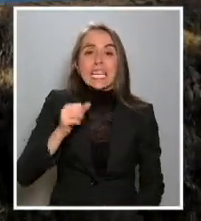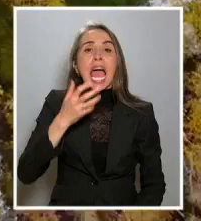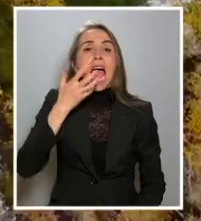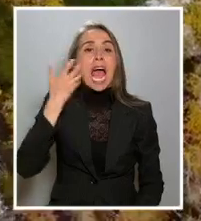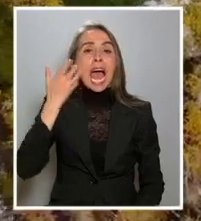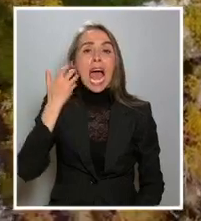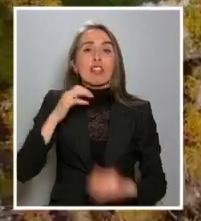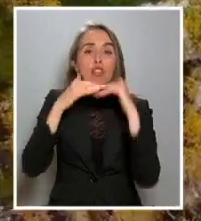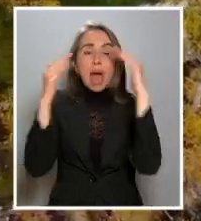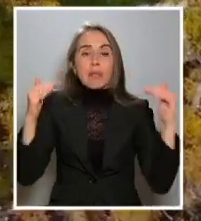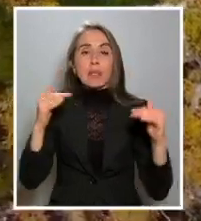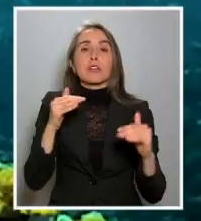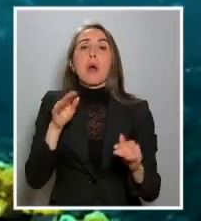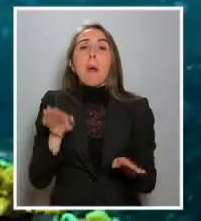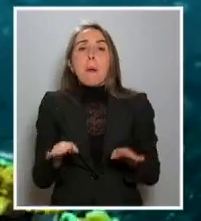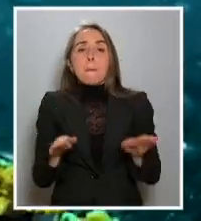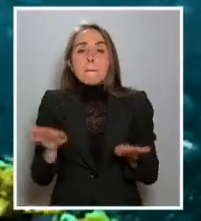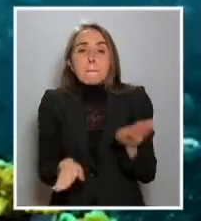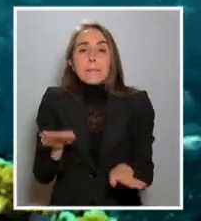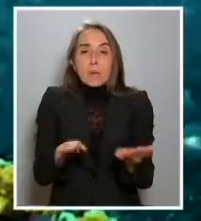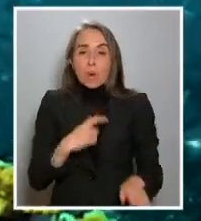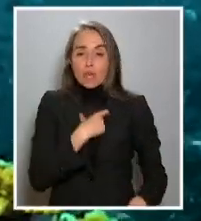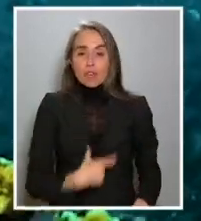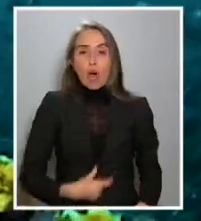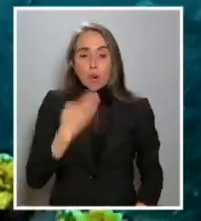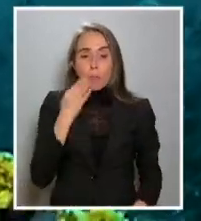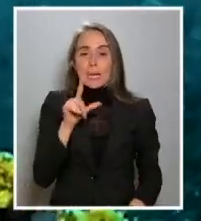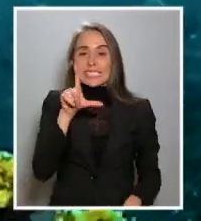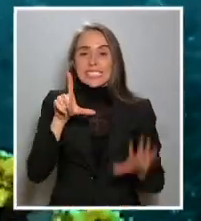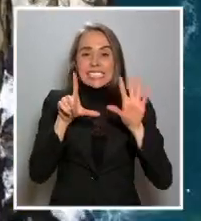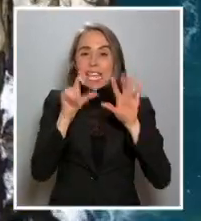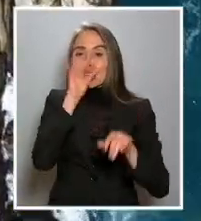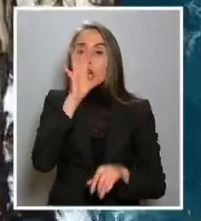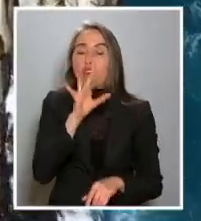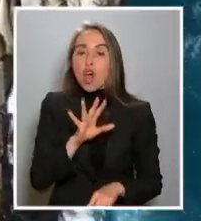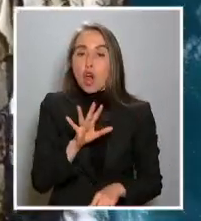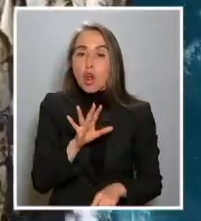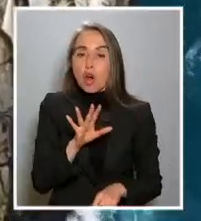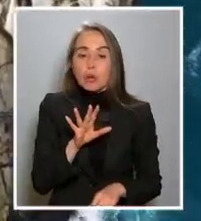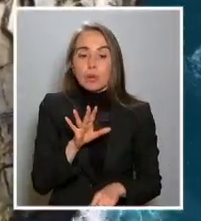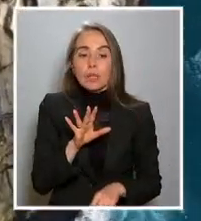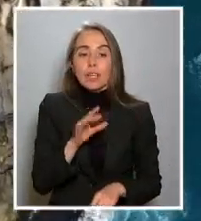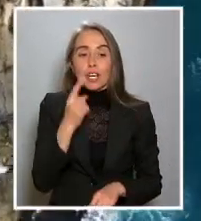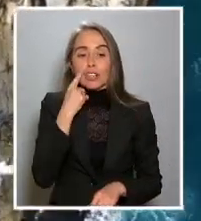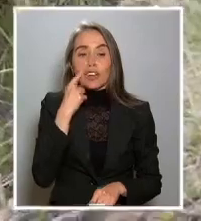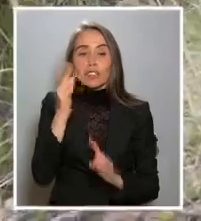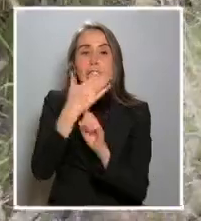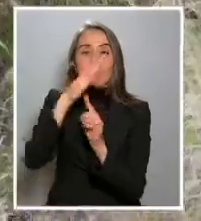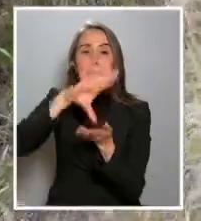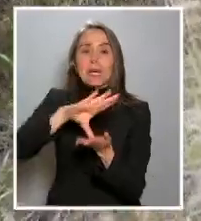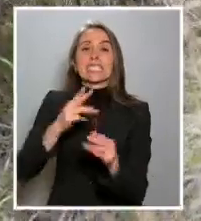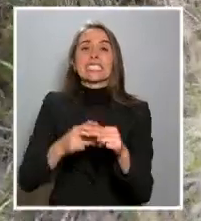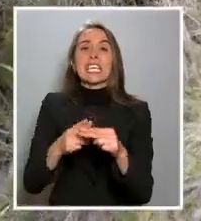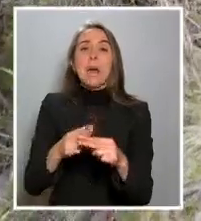del monte, el pingüino de Humboldt o el popular siete colores, conocido en nuestra patria como Fiu.